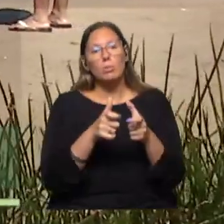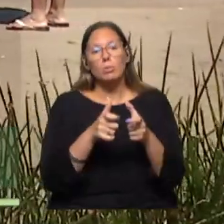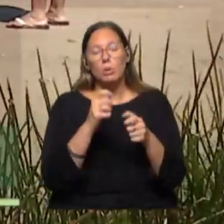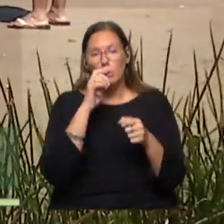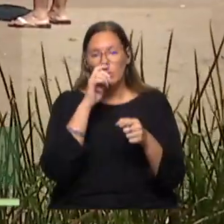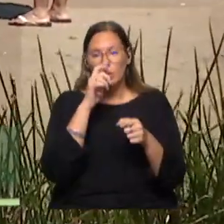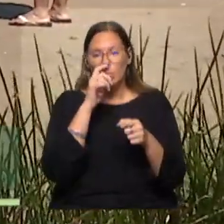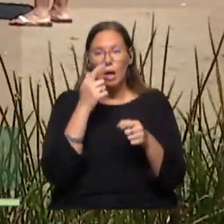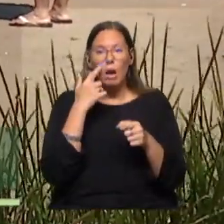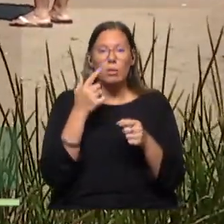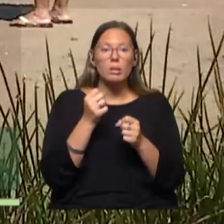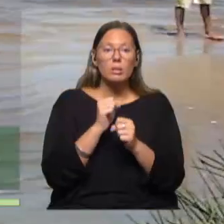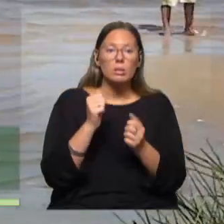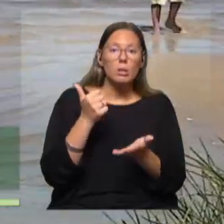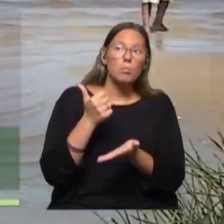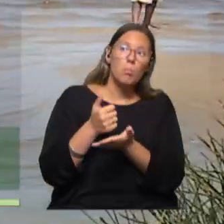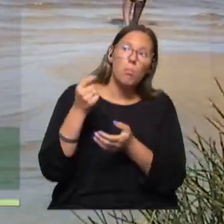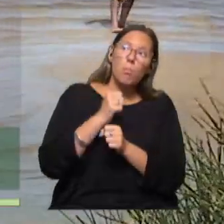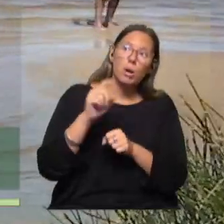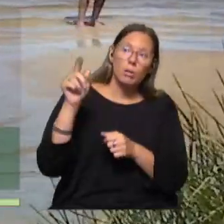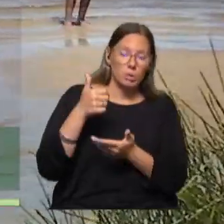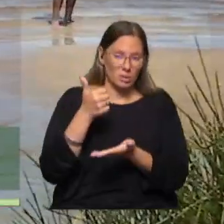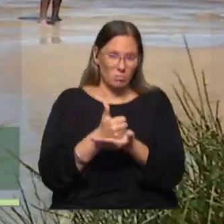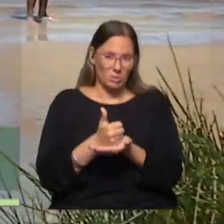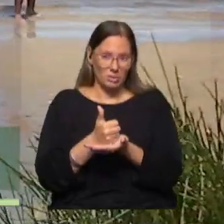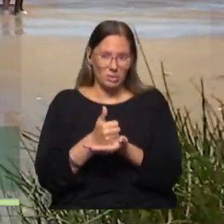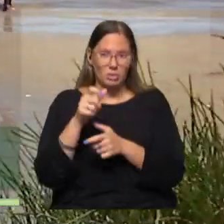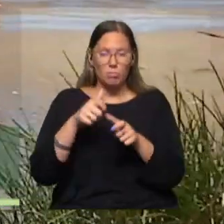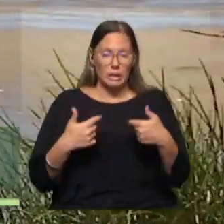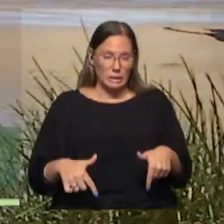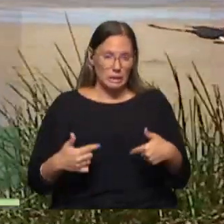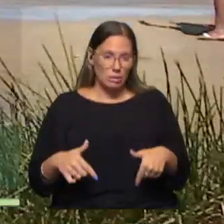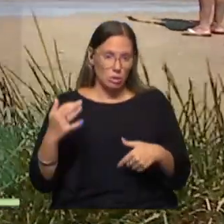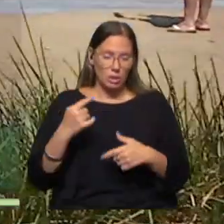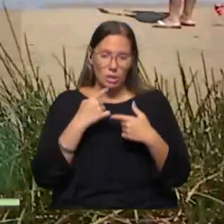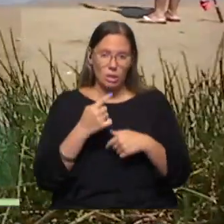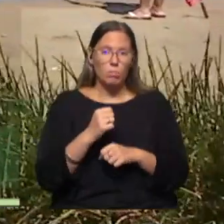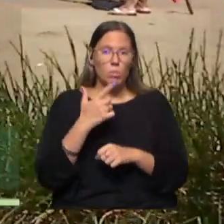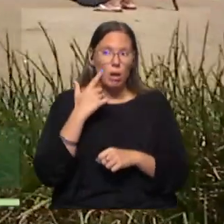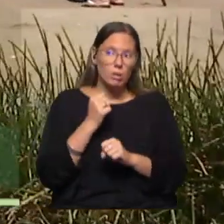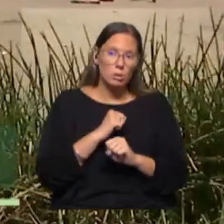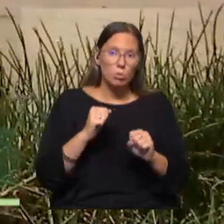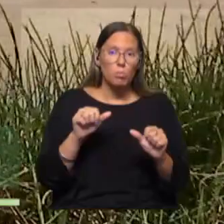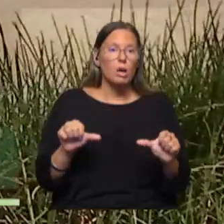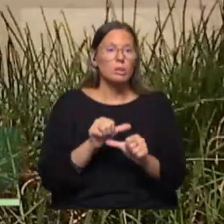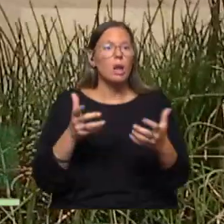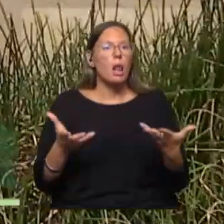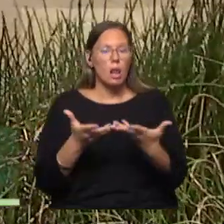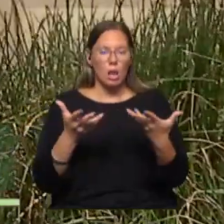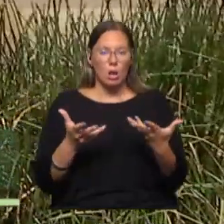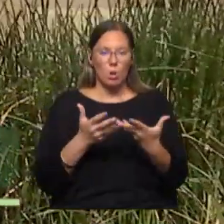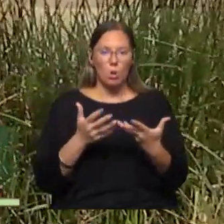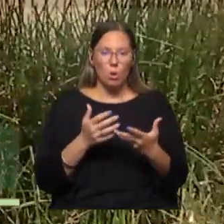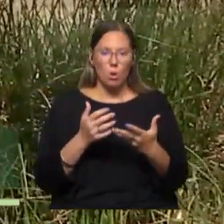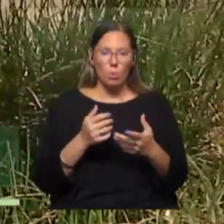organismo para ver si se hacen presentes estos ministerios para tratar de a la brevedad ejecutar algo que pueda